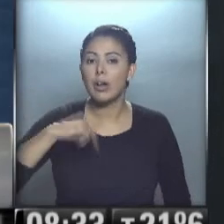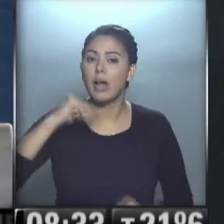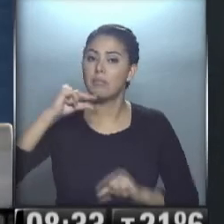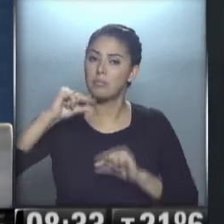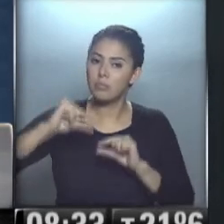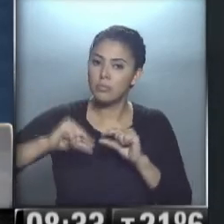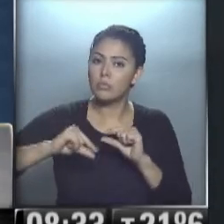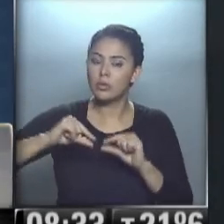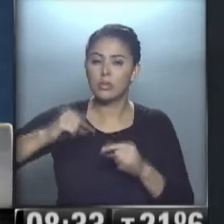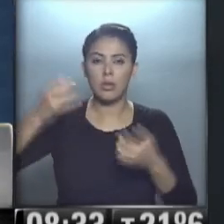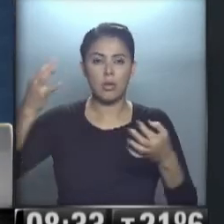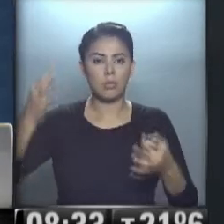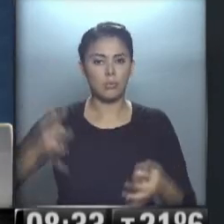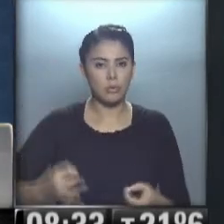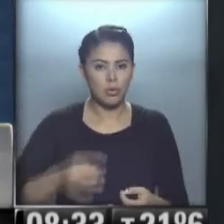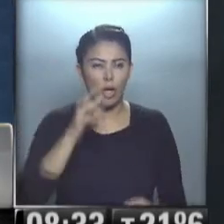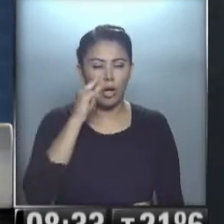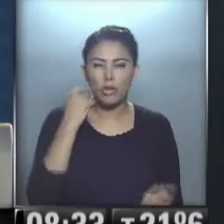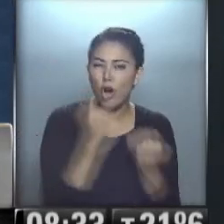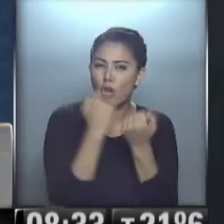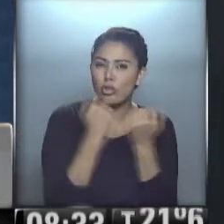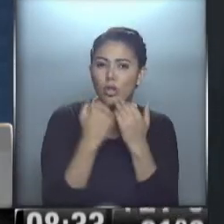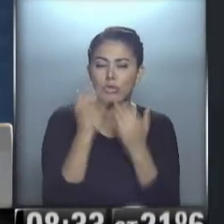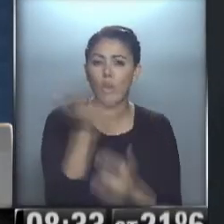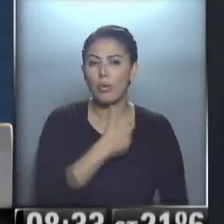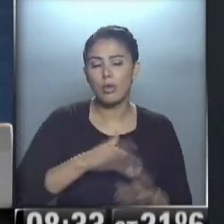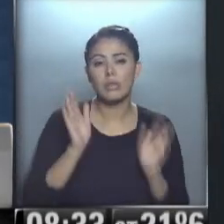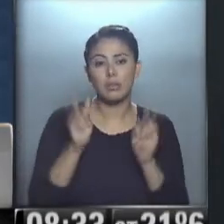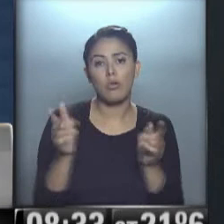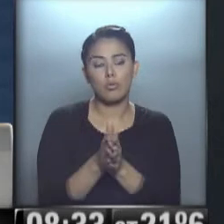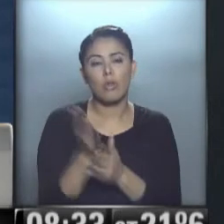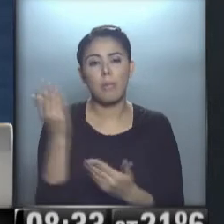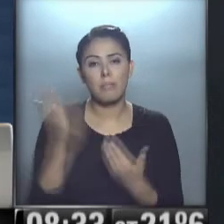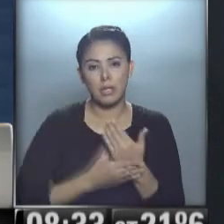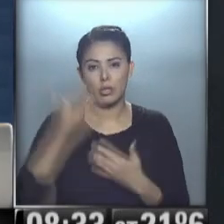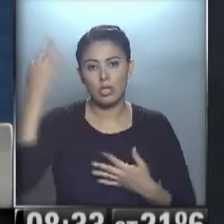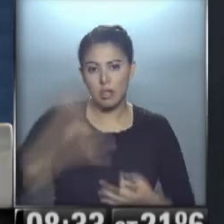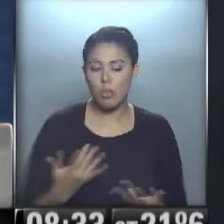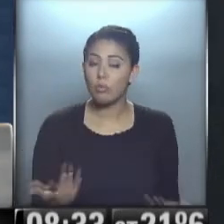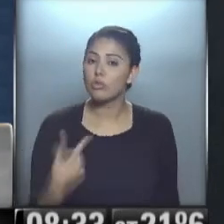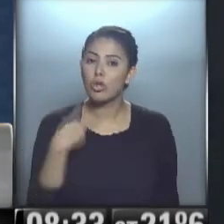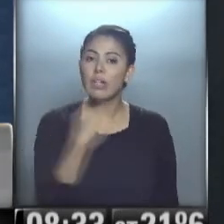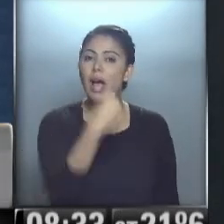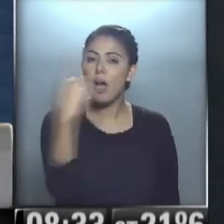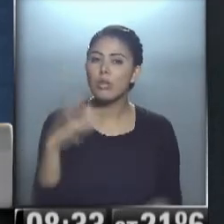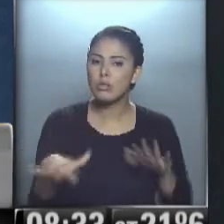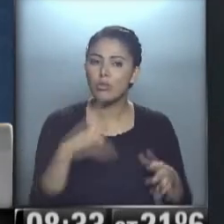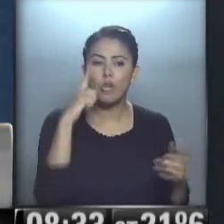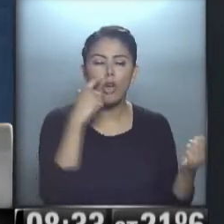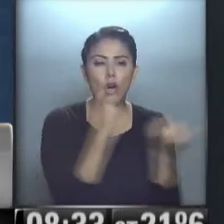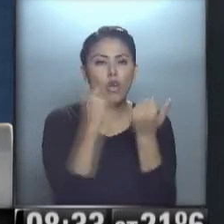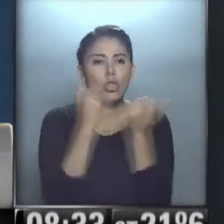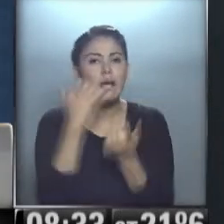estar en perfecto sistema de monitoreo por parte del gobernador y su ministro de Seguridad. Por lo tanto, hacemos un seguimiento de cada uno de los casos. Pero vuelvo a